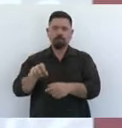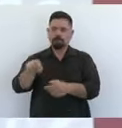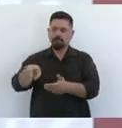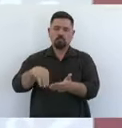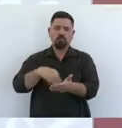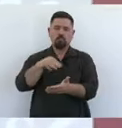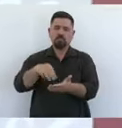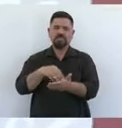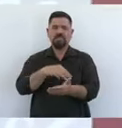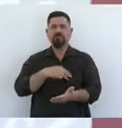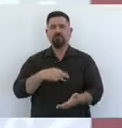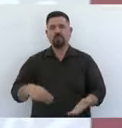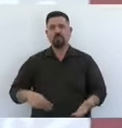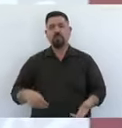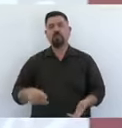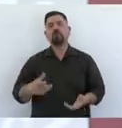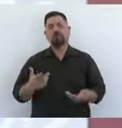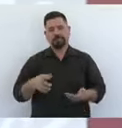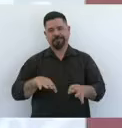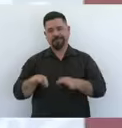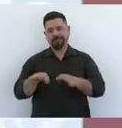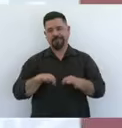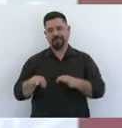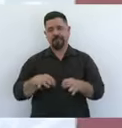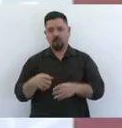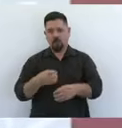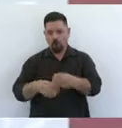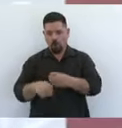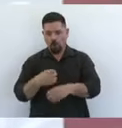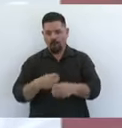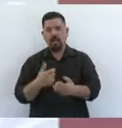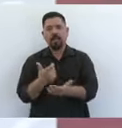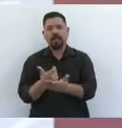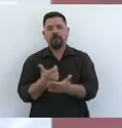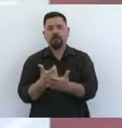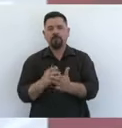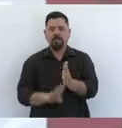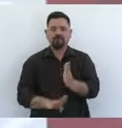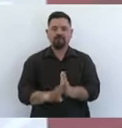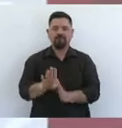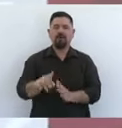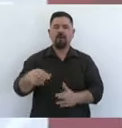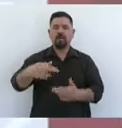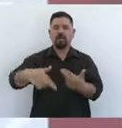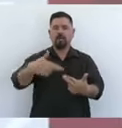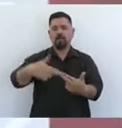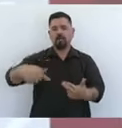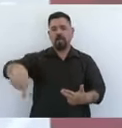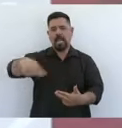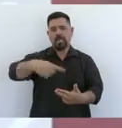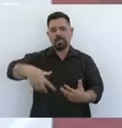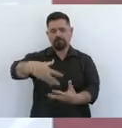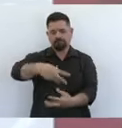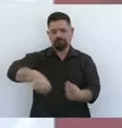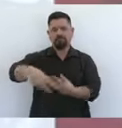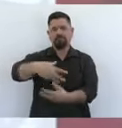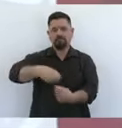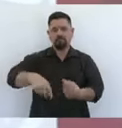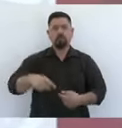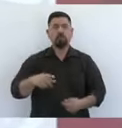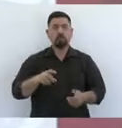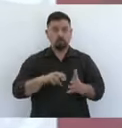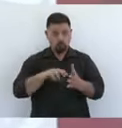trabajo, se hace la obra y se reactiva la economía de la región. Tú eres